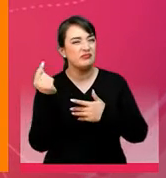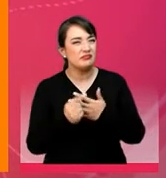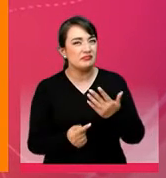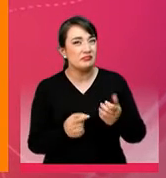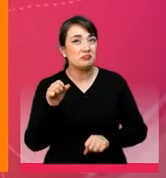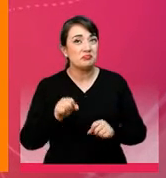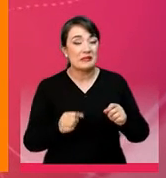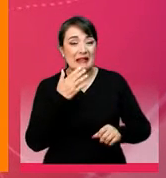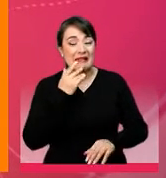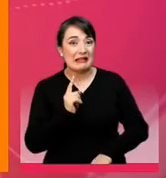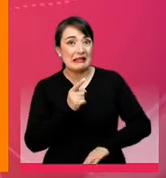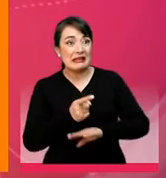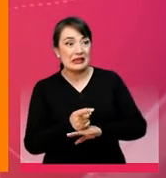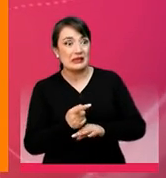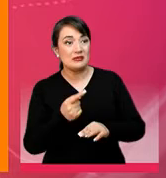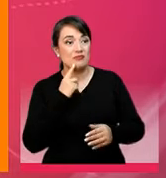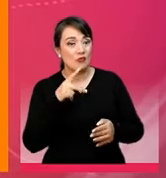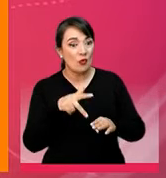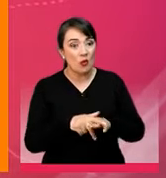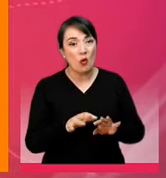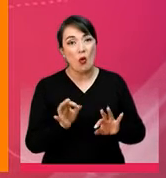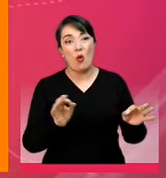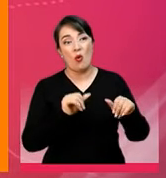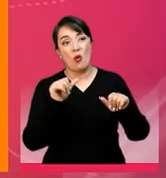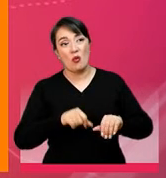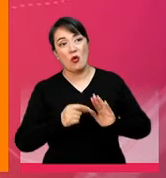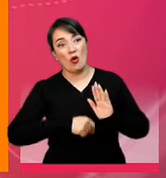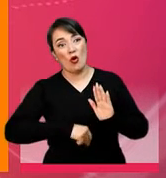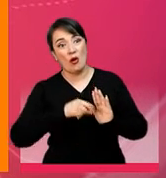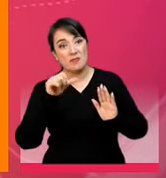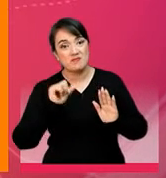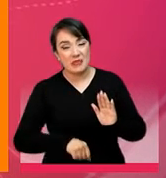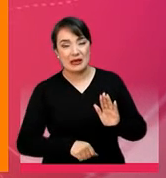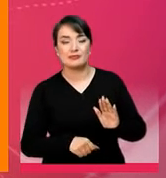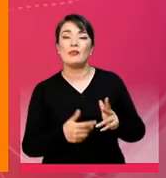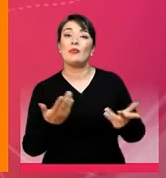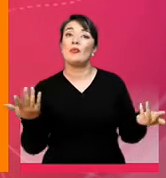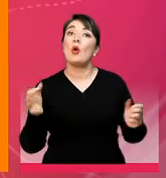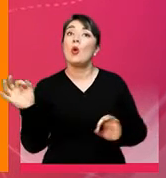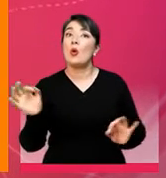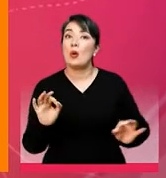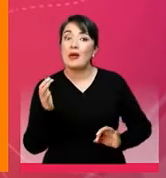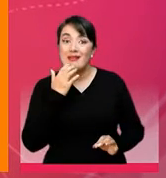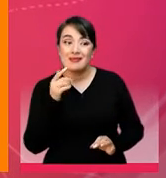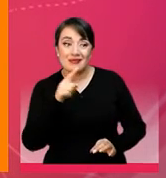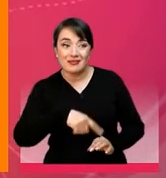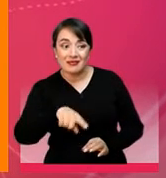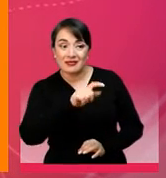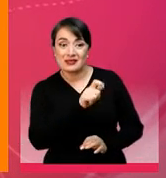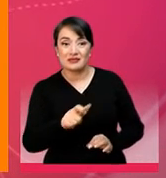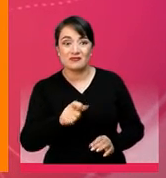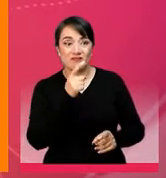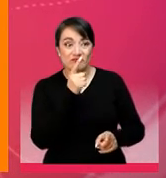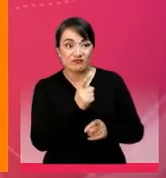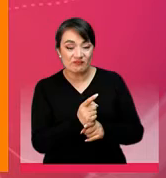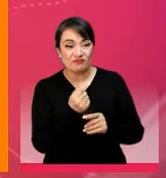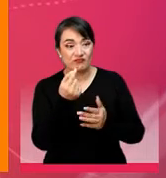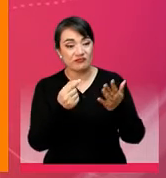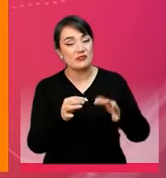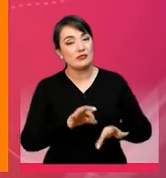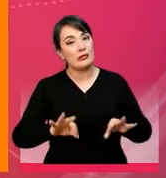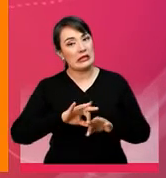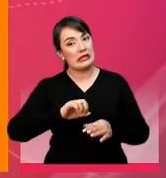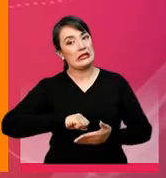declaratoria de caducidad o incumplimiento del contrato también se estima que la medida es efectiva pues permite proteger el derecho del